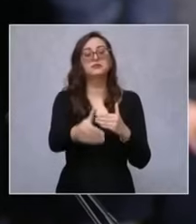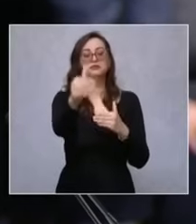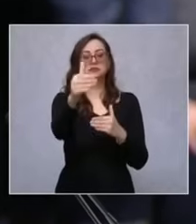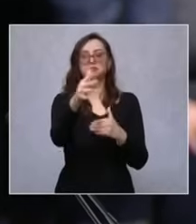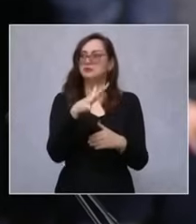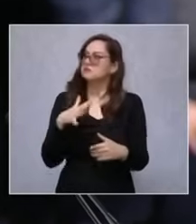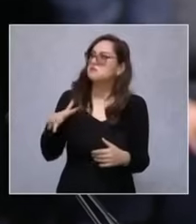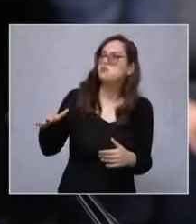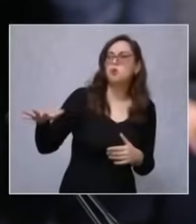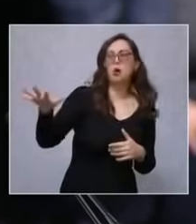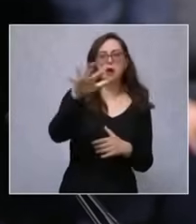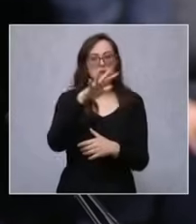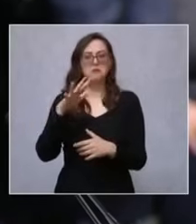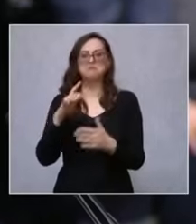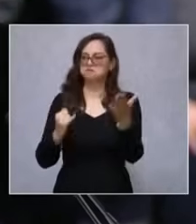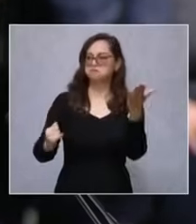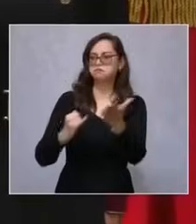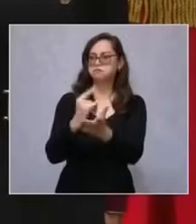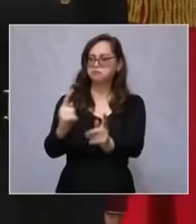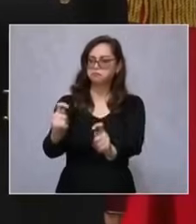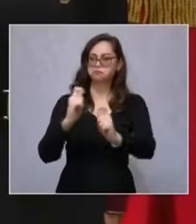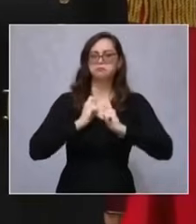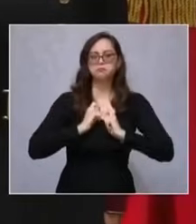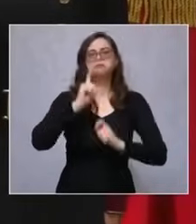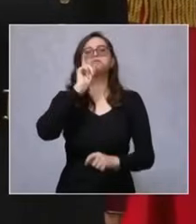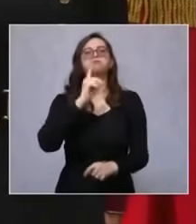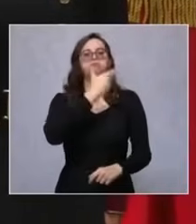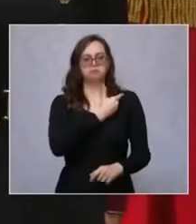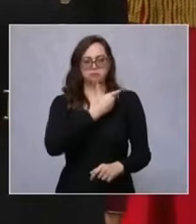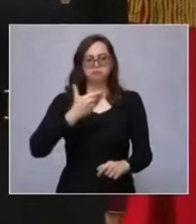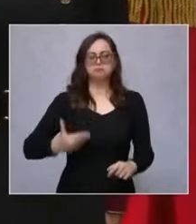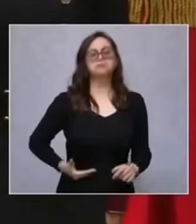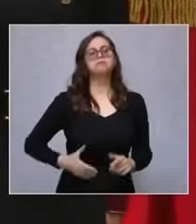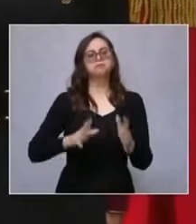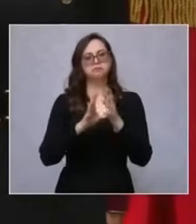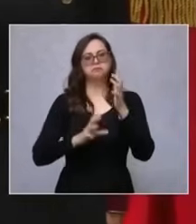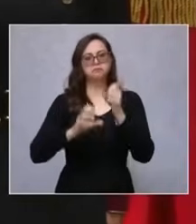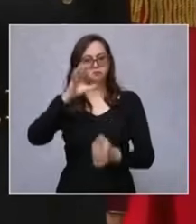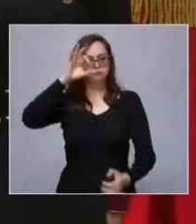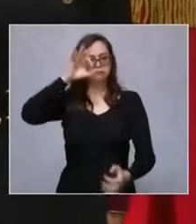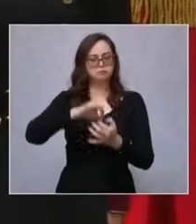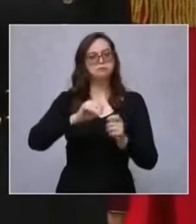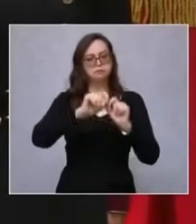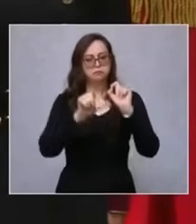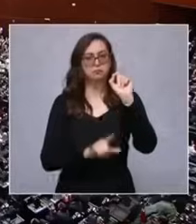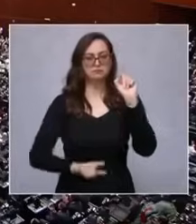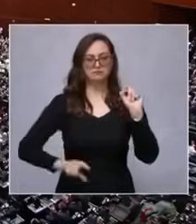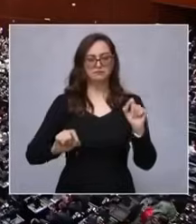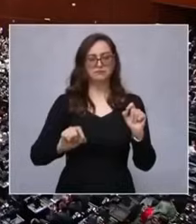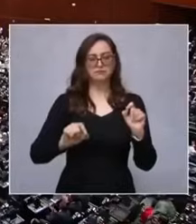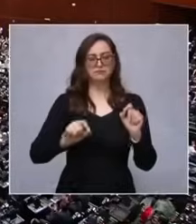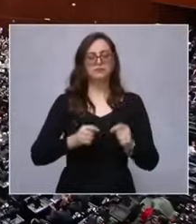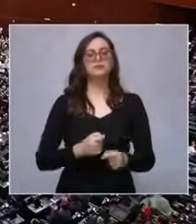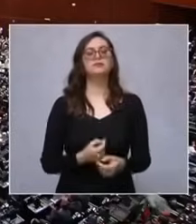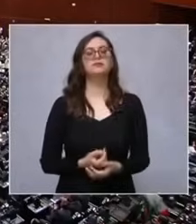por voluntad del pueblo de México, la presidenta constitucional de los Estados Unidos. ¡Presidenta!